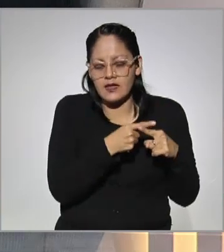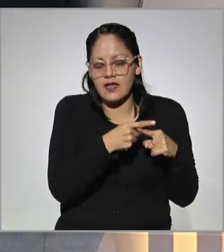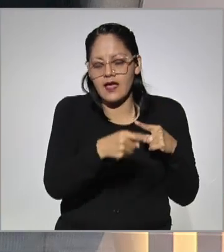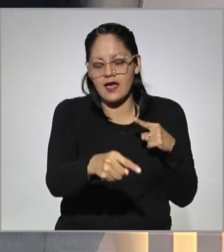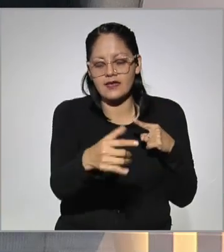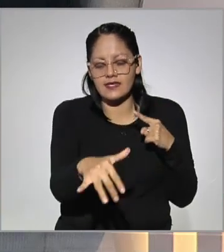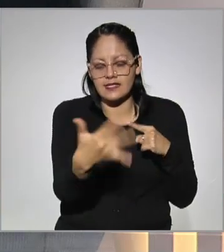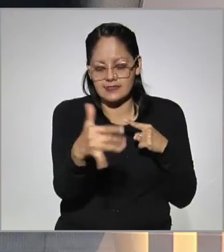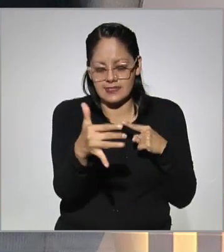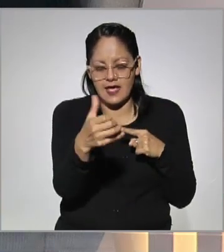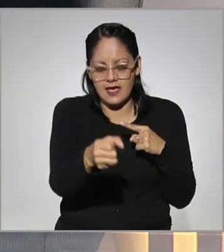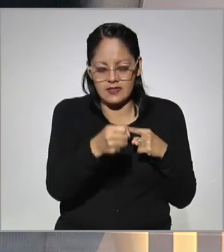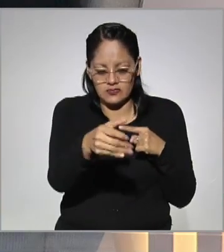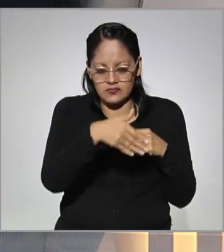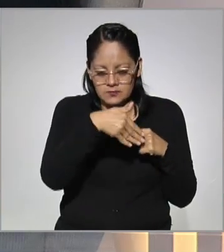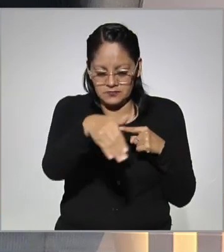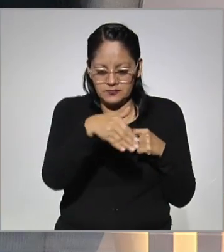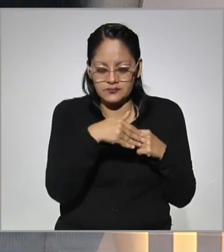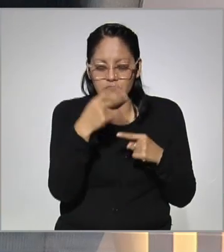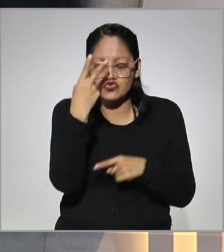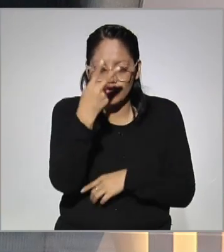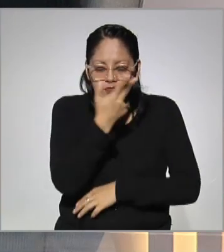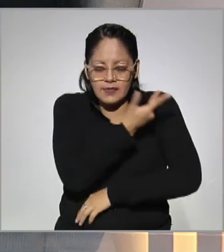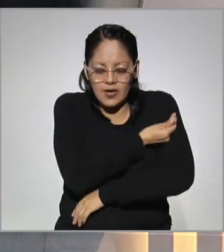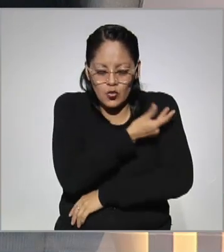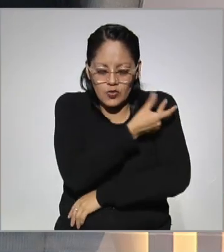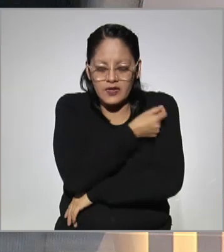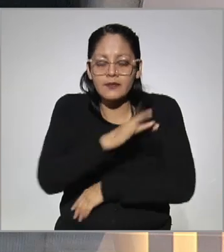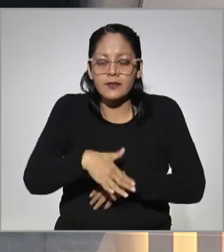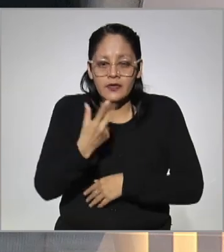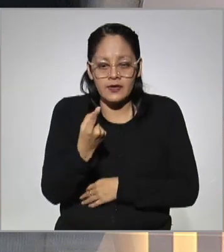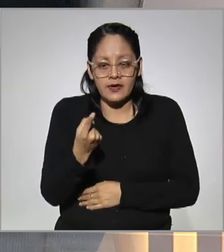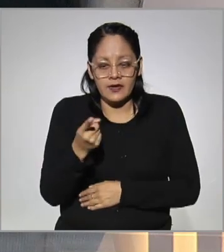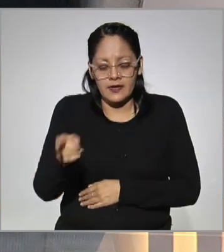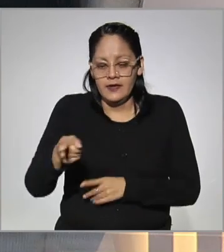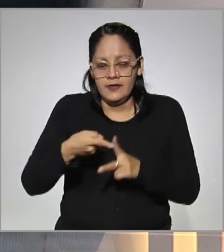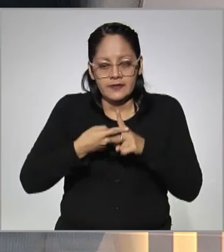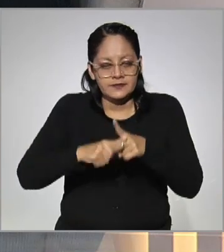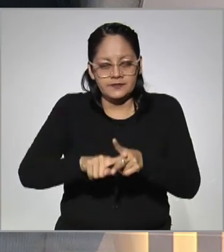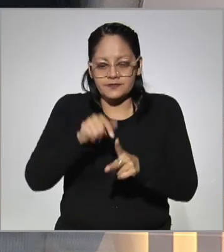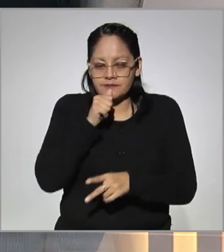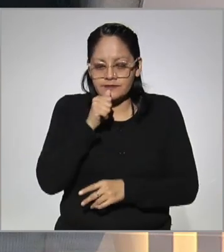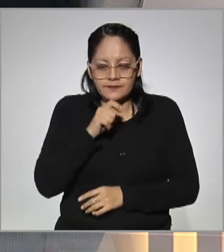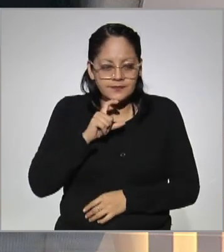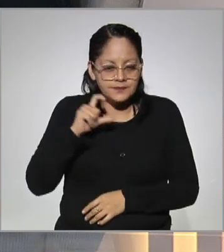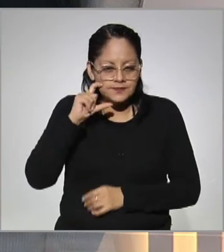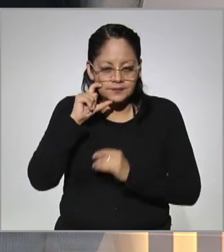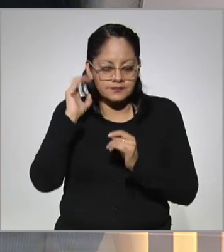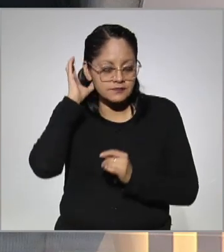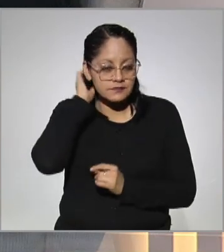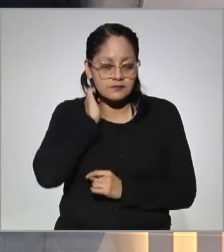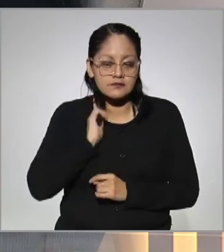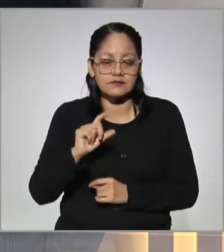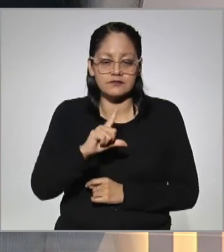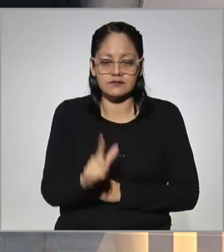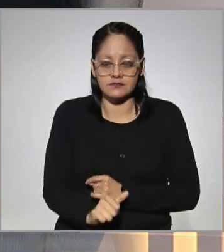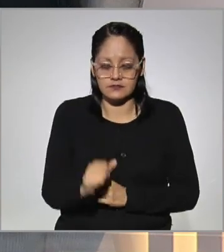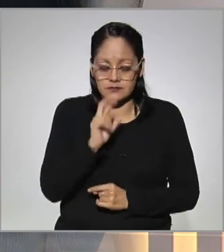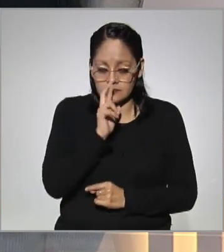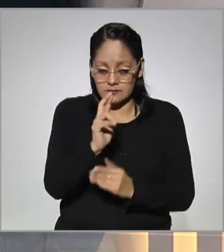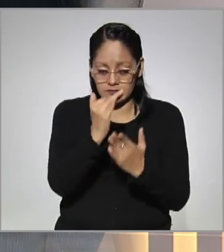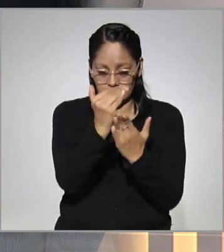2 dosis es lo indicado. ¿Por qué en ese grupo? Porque son cuando no han iniciado actividad sexual, es cuando los resultados y ya